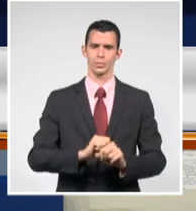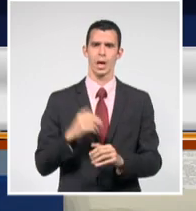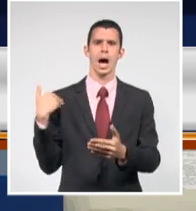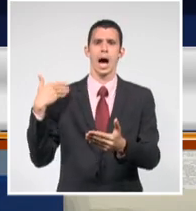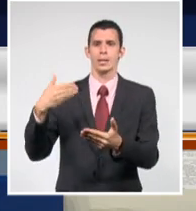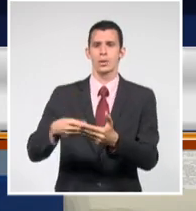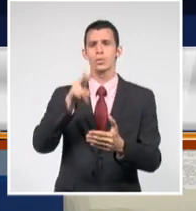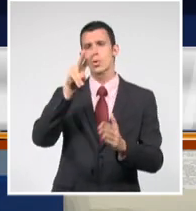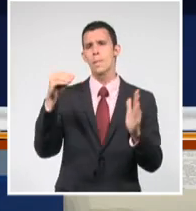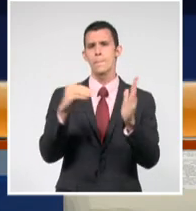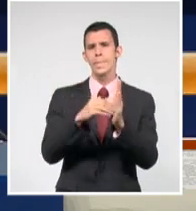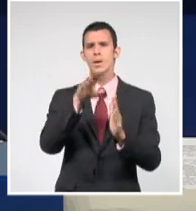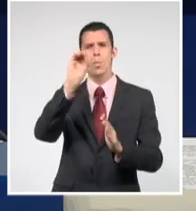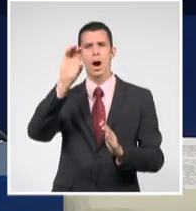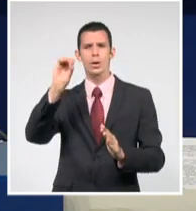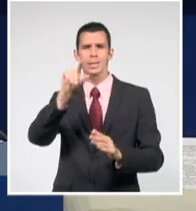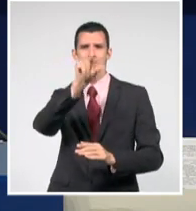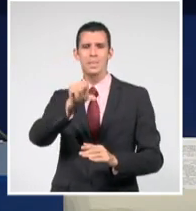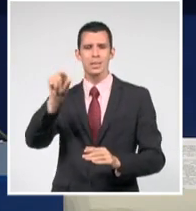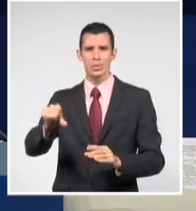2.469 personas, o sea, el